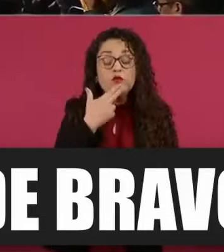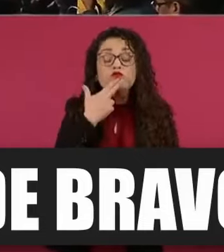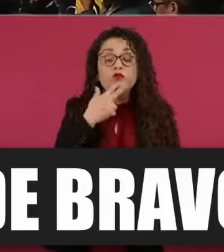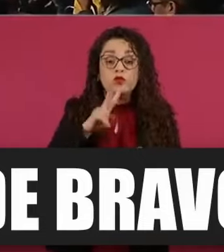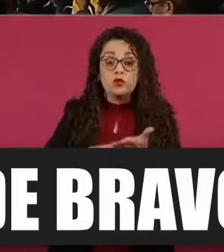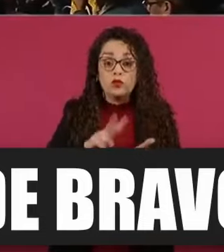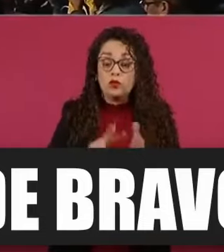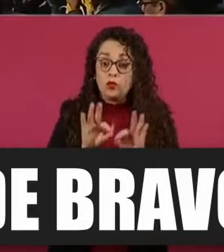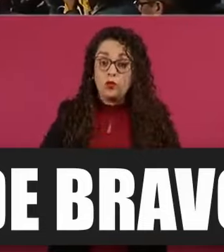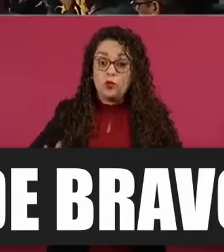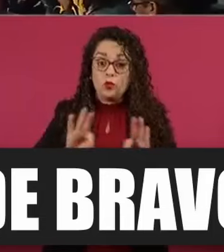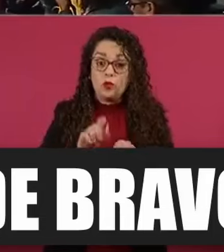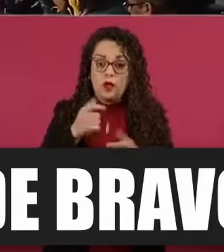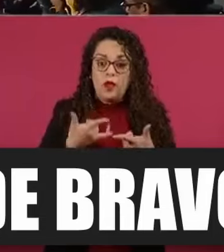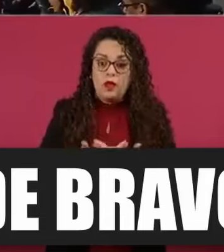lo puedo probar.